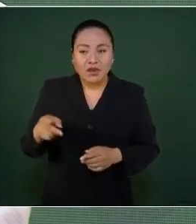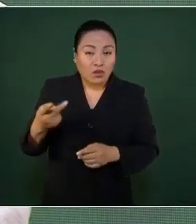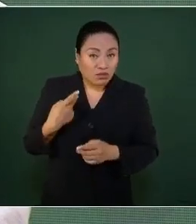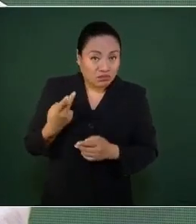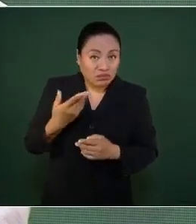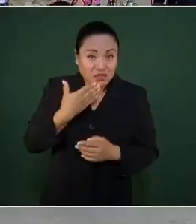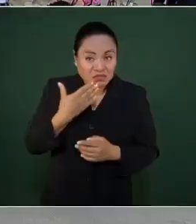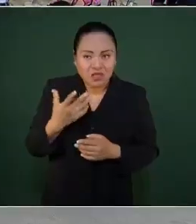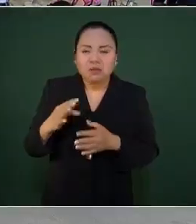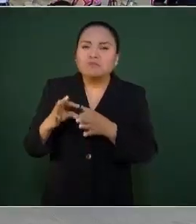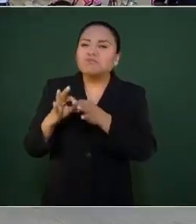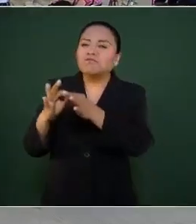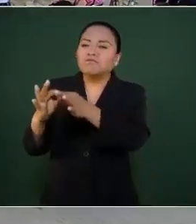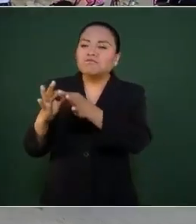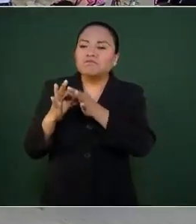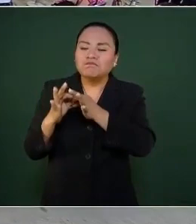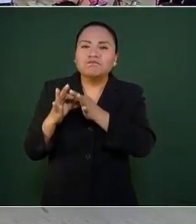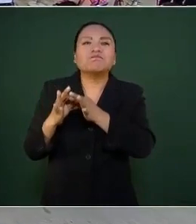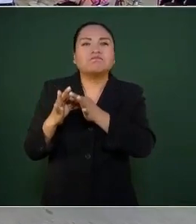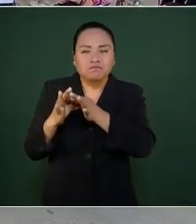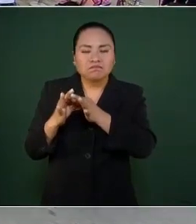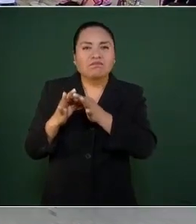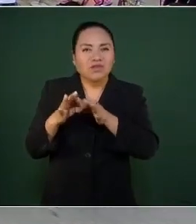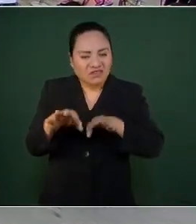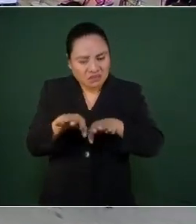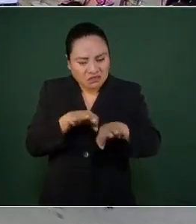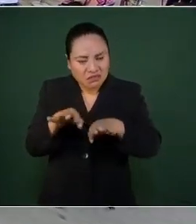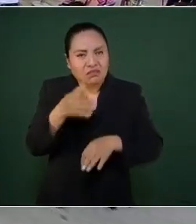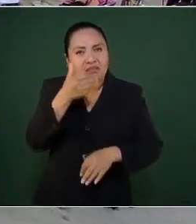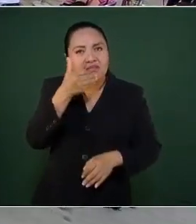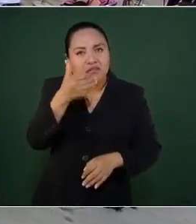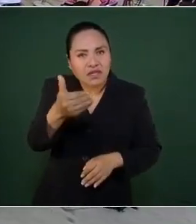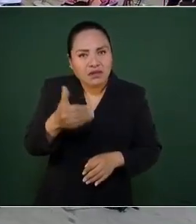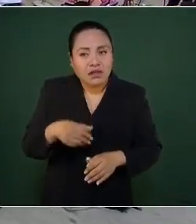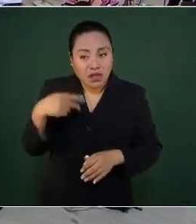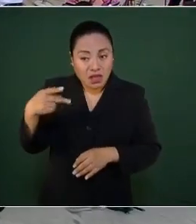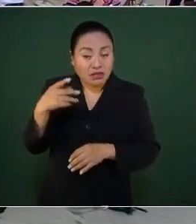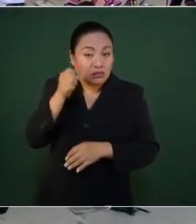de manera coordinada, y a él le corresponde,